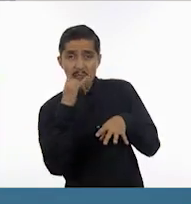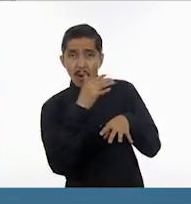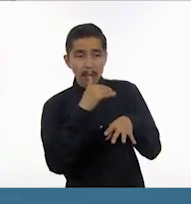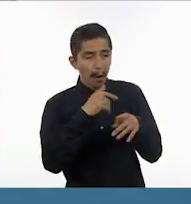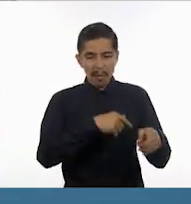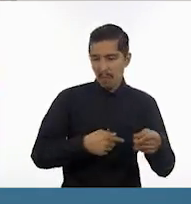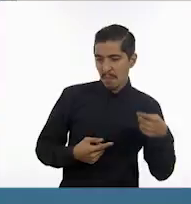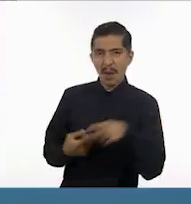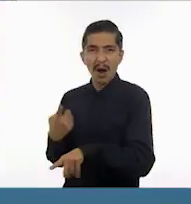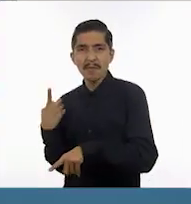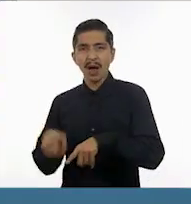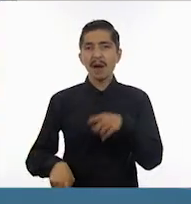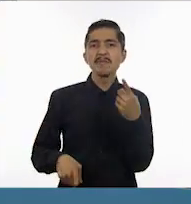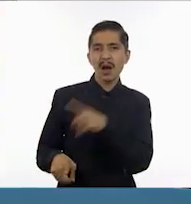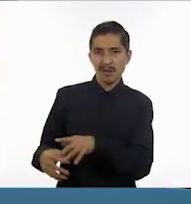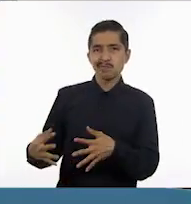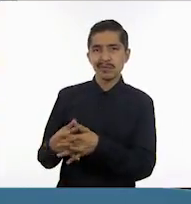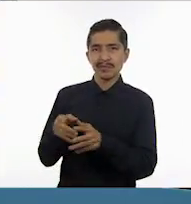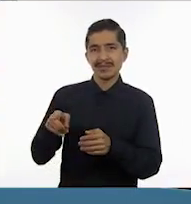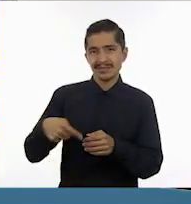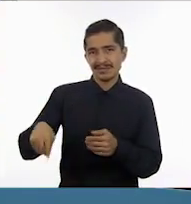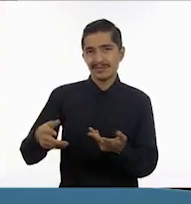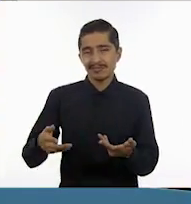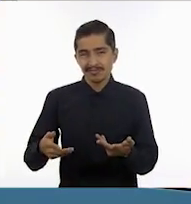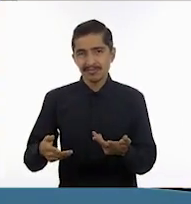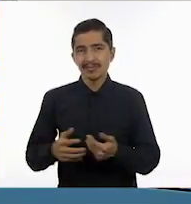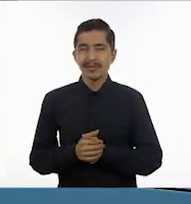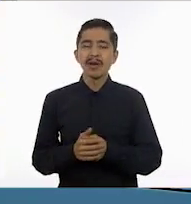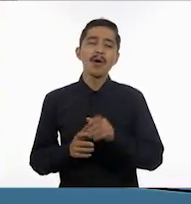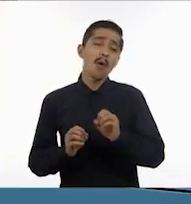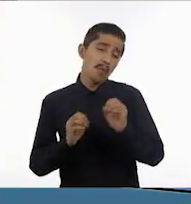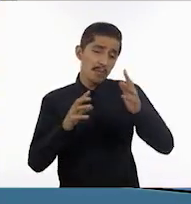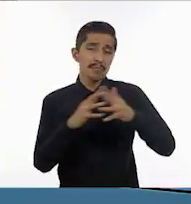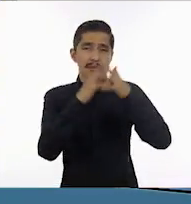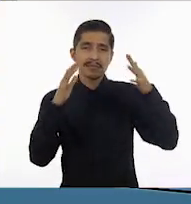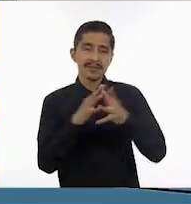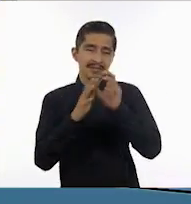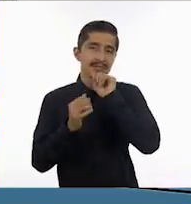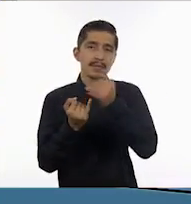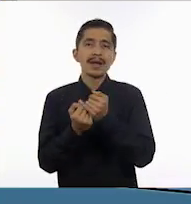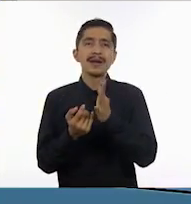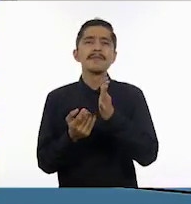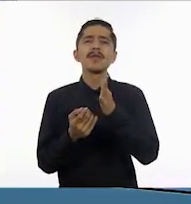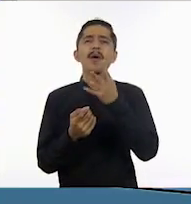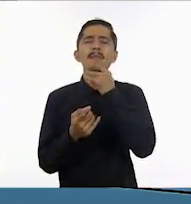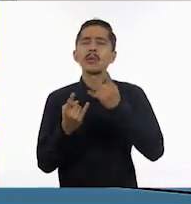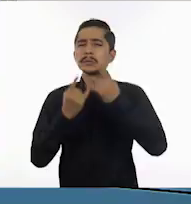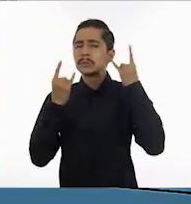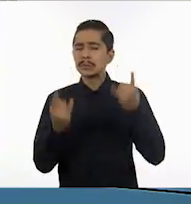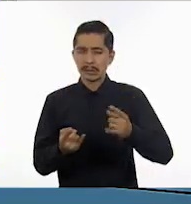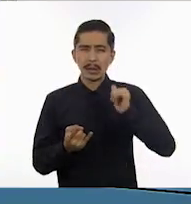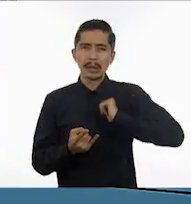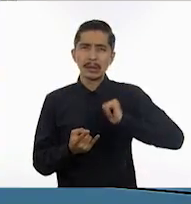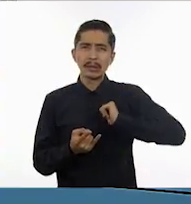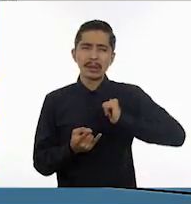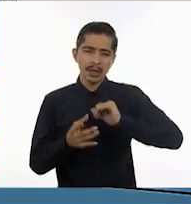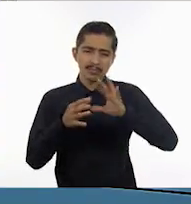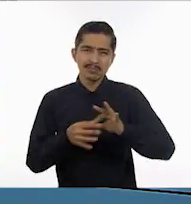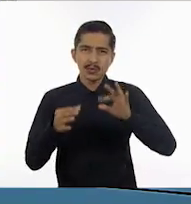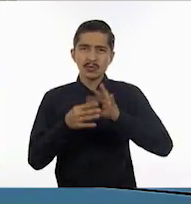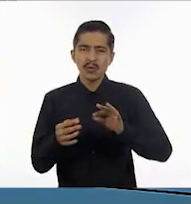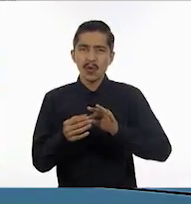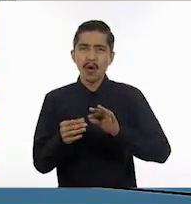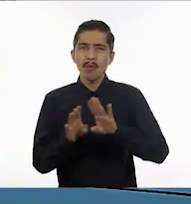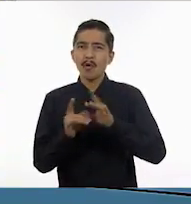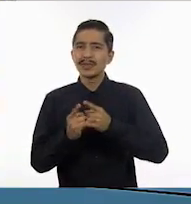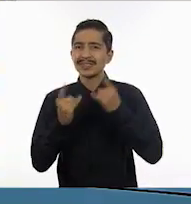los tiempos de guerra. Ahora, vamos a leer fragmentos de un testimonio de viajeros de esa época que describen justo este